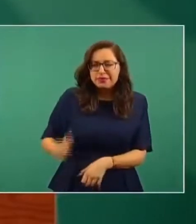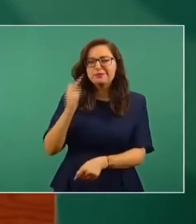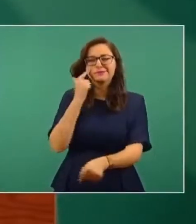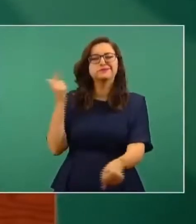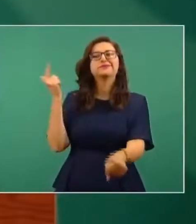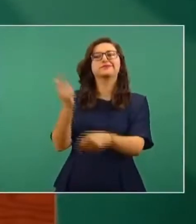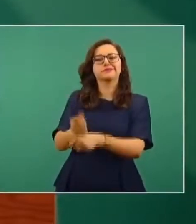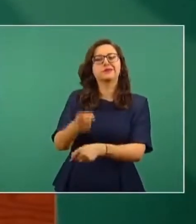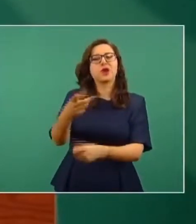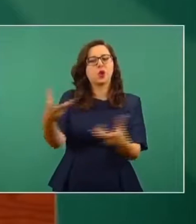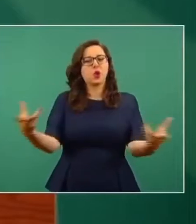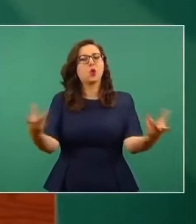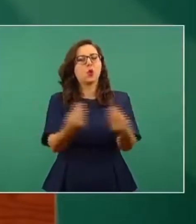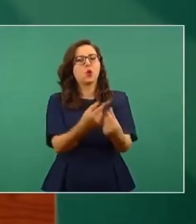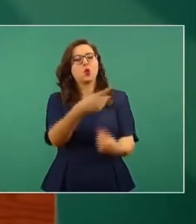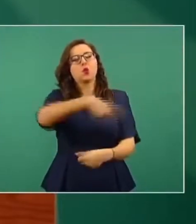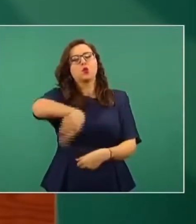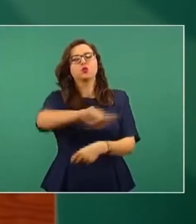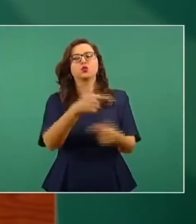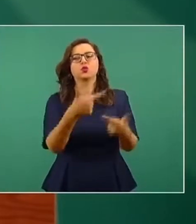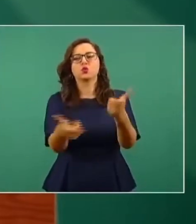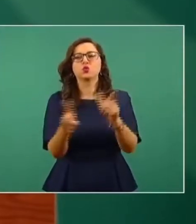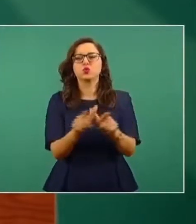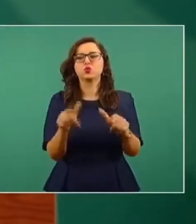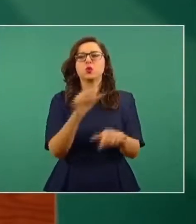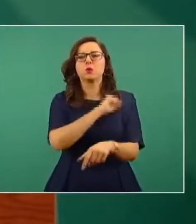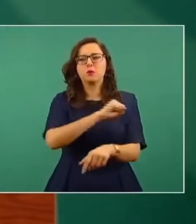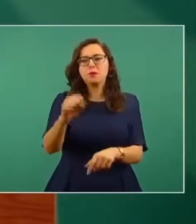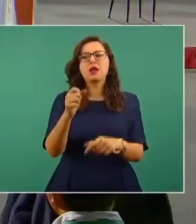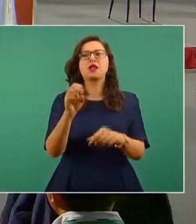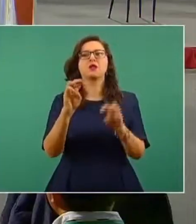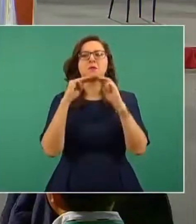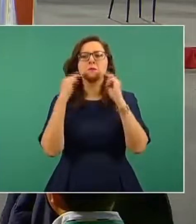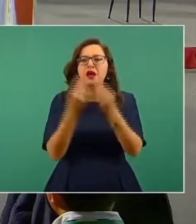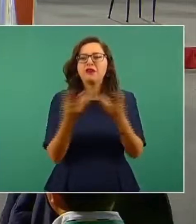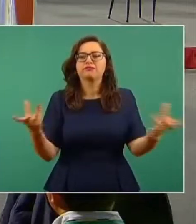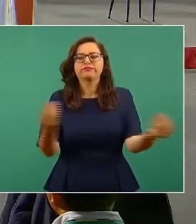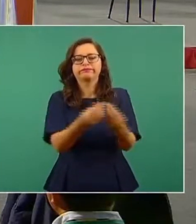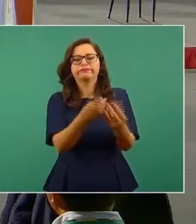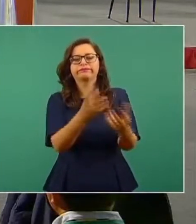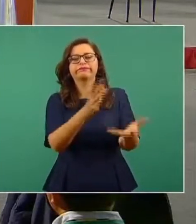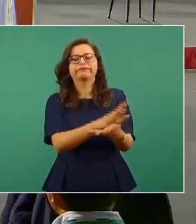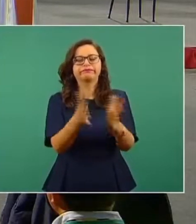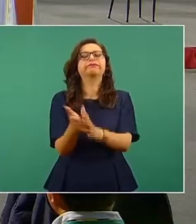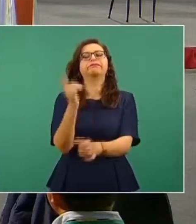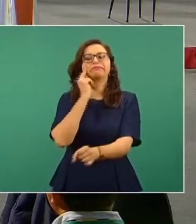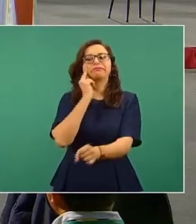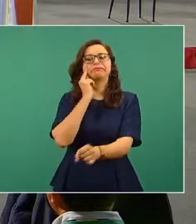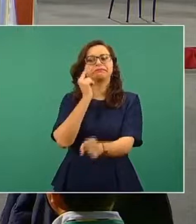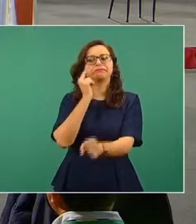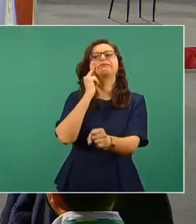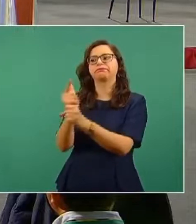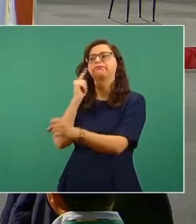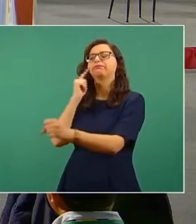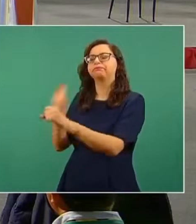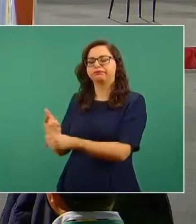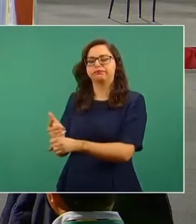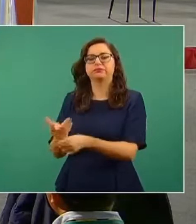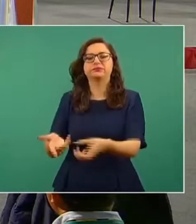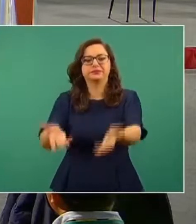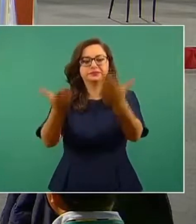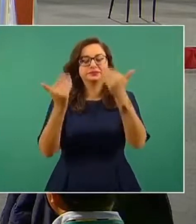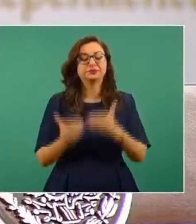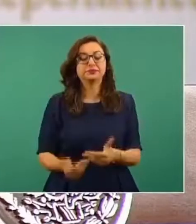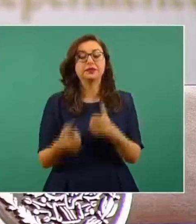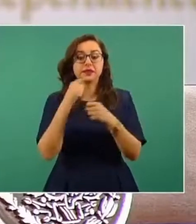estamos viendo, lamentablemente común Decía yo que justamente el mismo día en que se anunciaba este plan pues fue asesinado